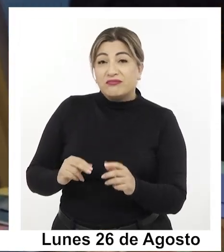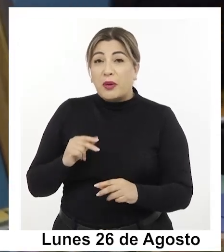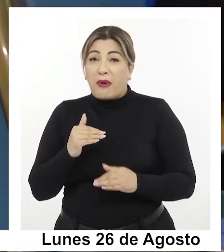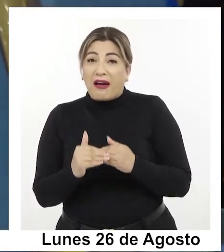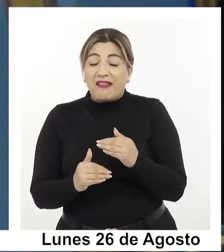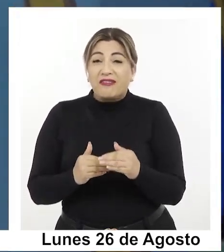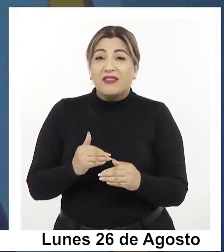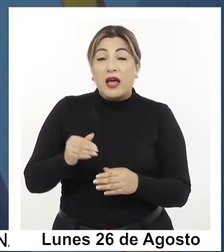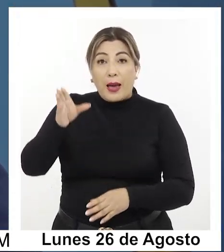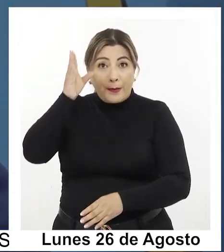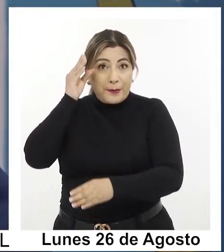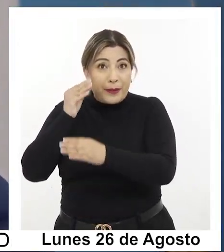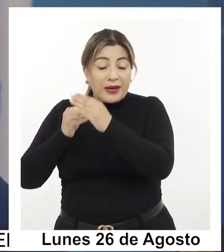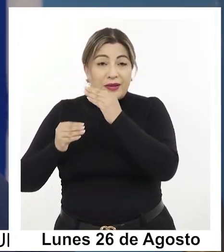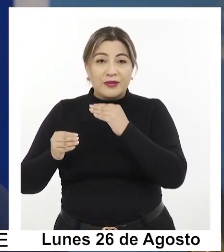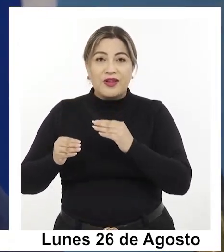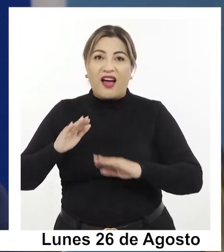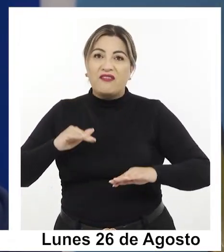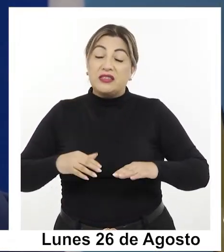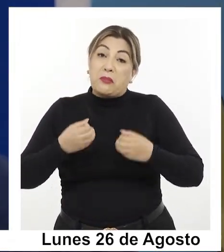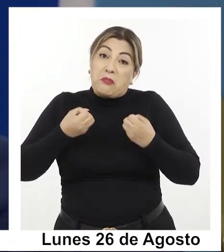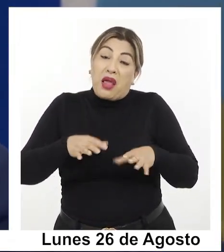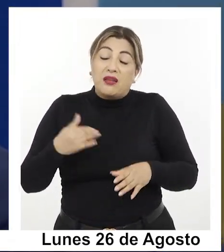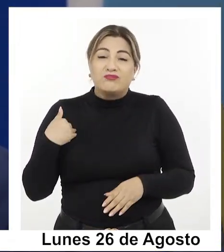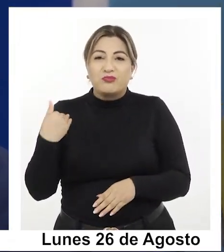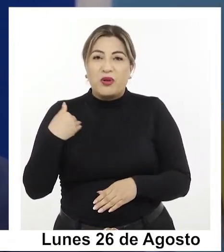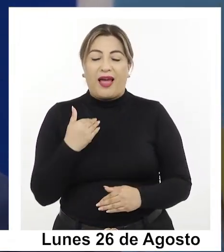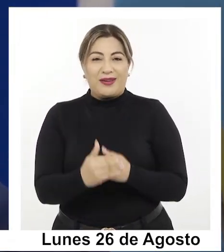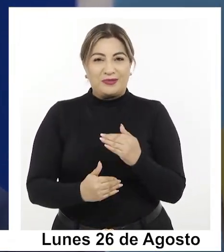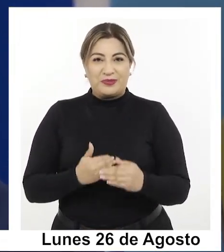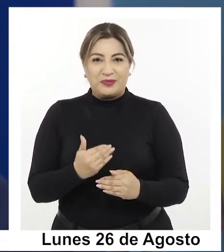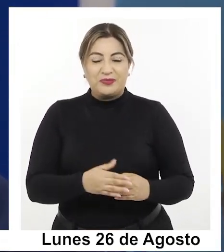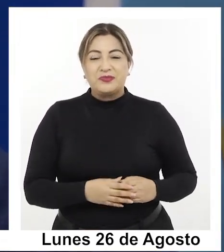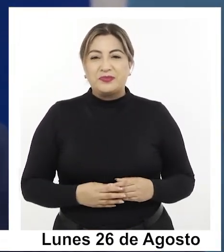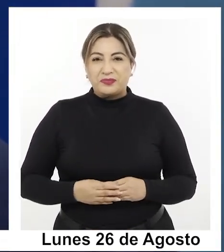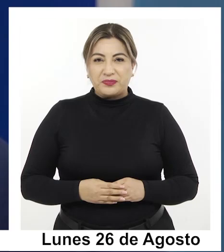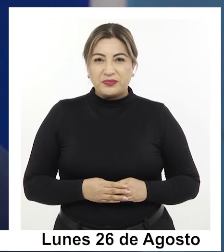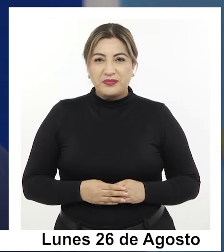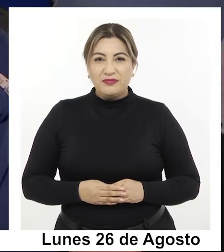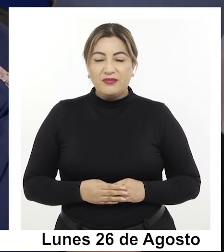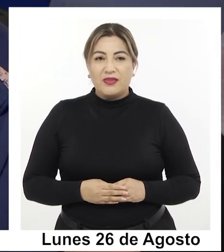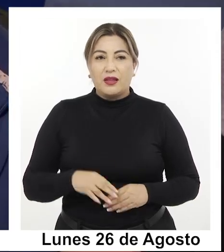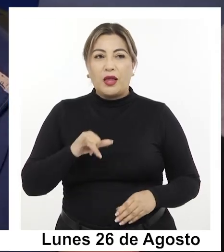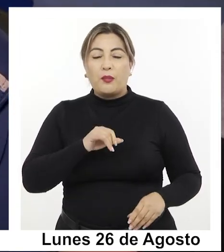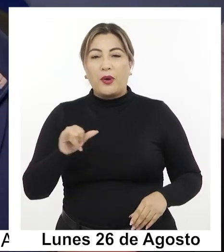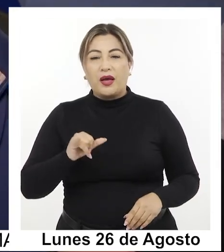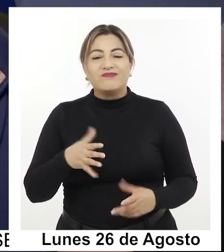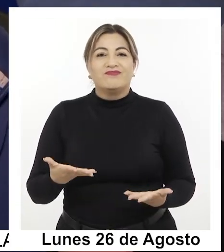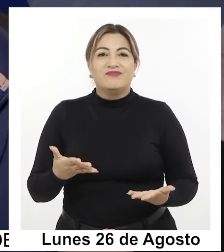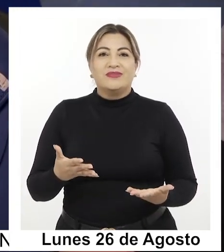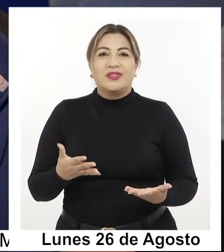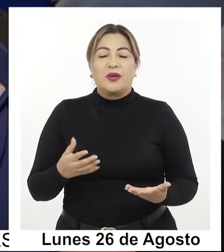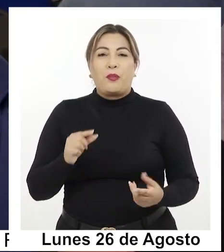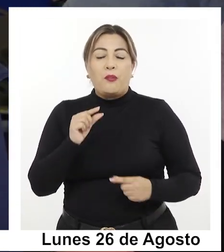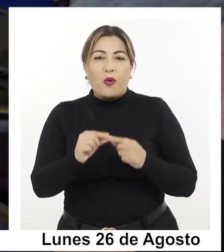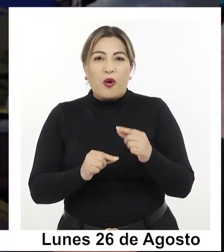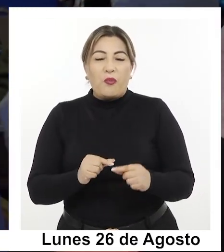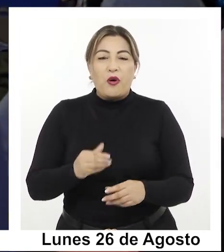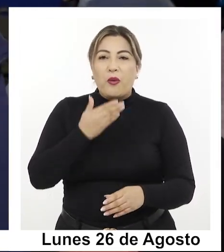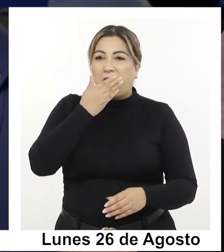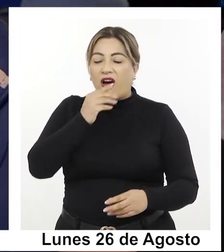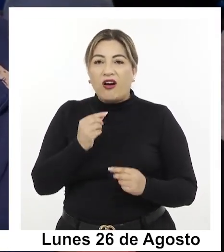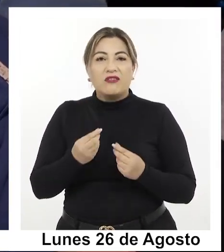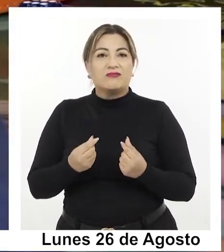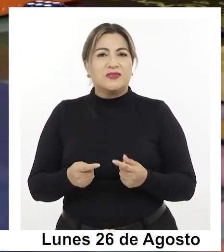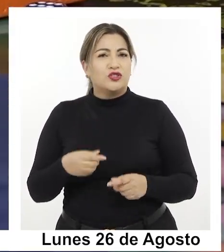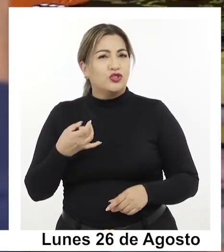va aprendiendo, las derrotas se aprende, así viendo por qué perdiste. Así uno va aprendiendo en el juego, va mejorando y eso,